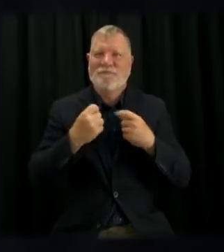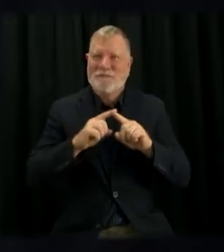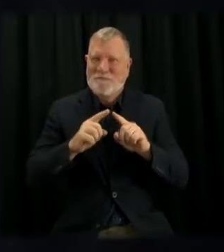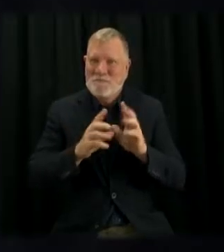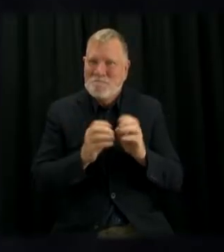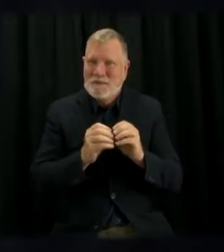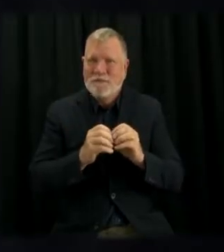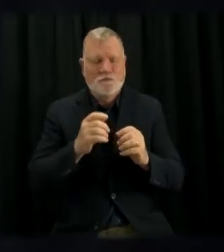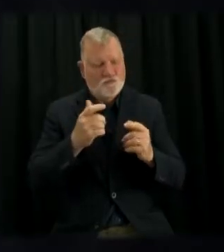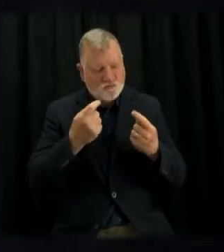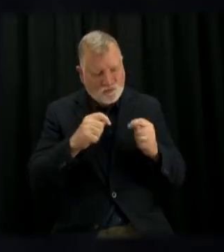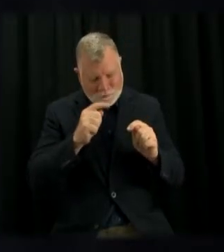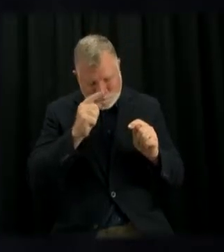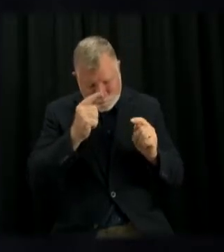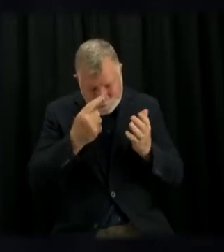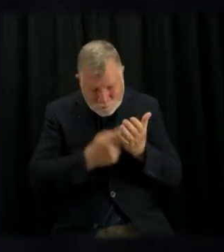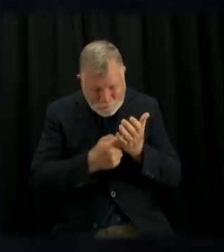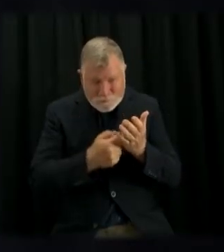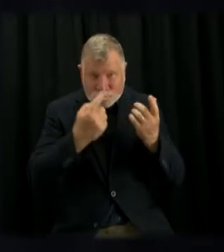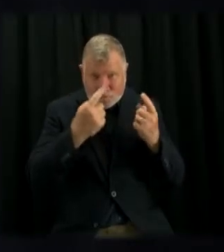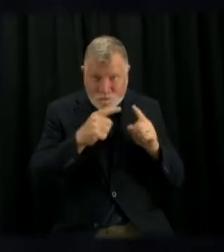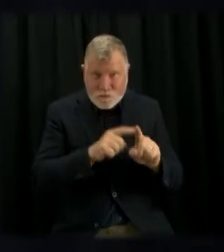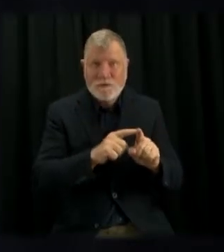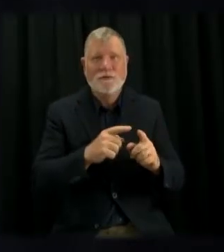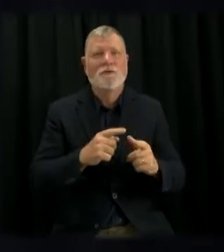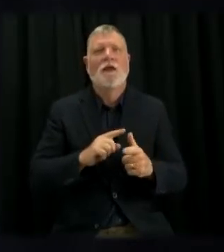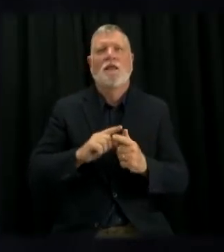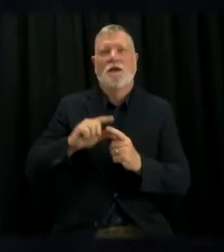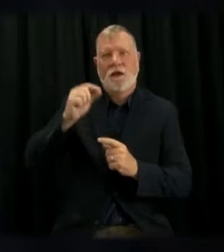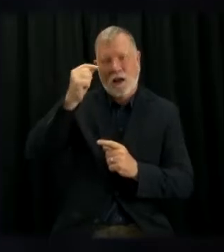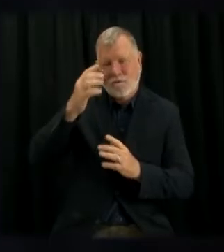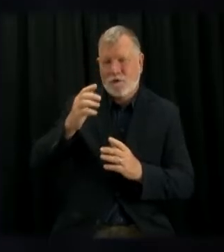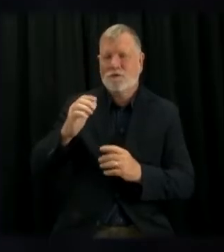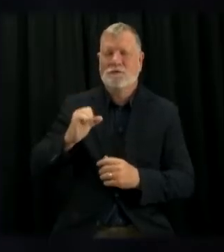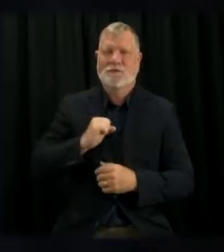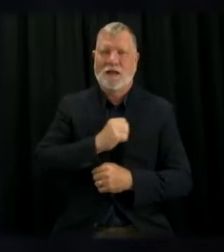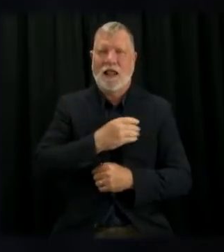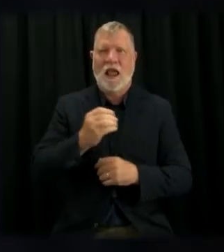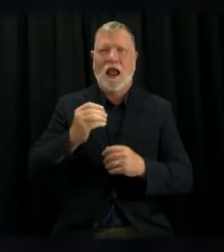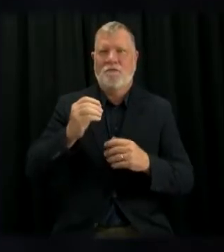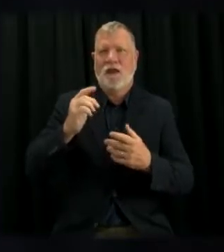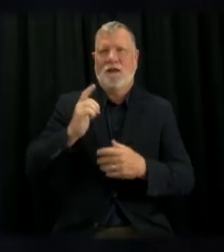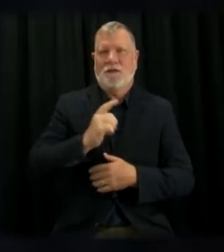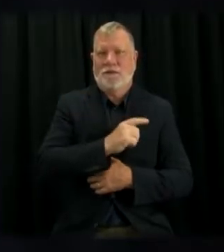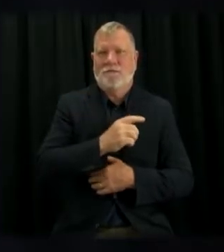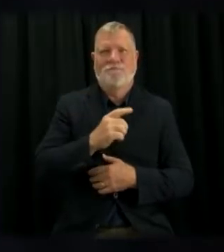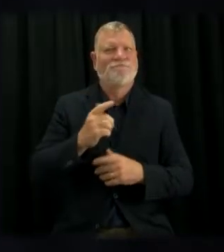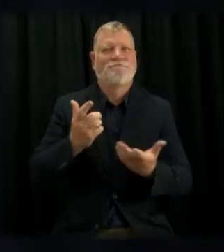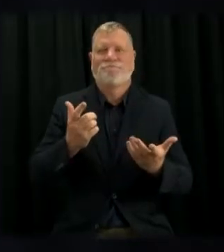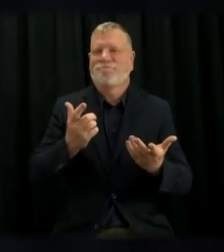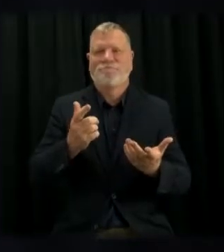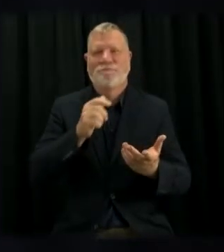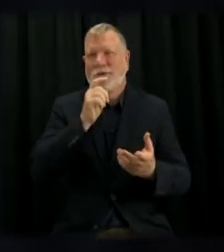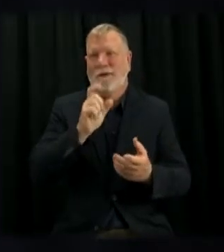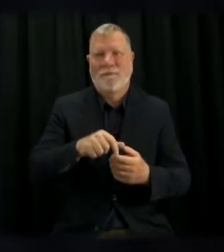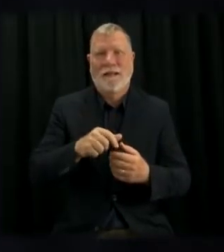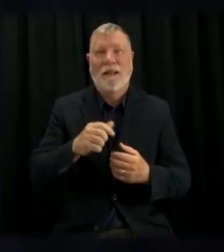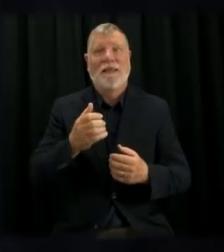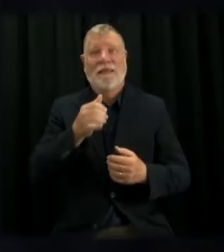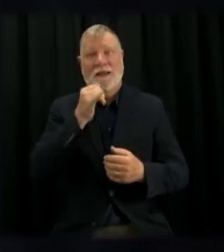luego de varias reuniones con la reunión, el gobierno, el Senado y la Cámara no se pudo